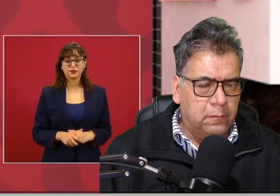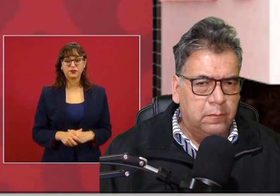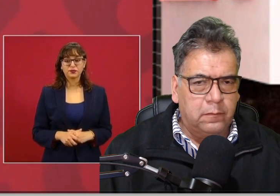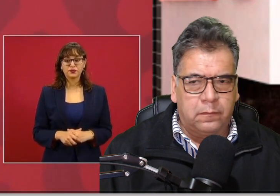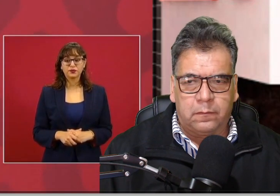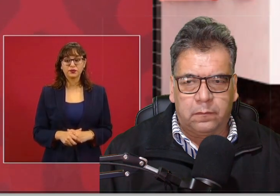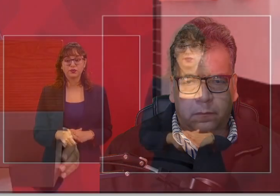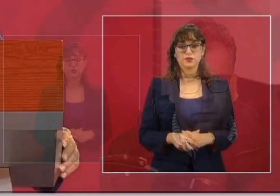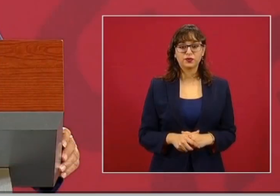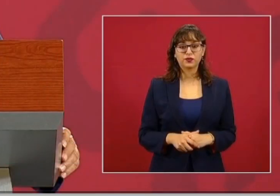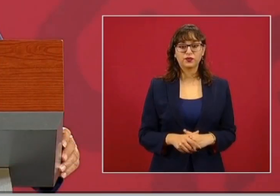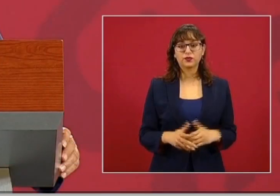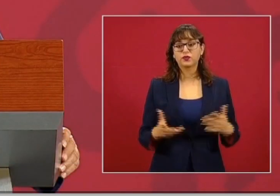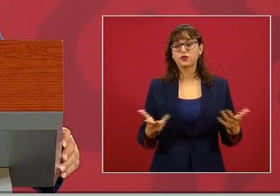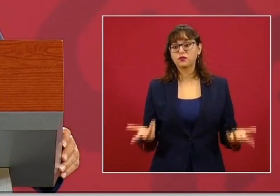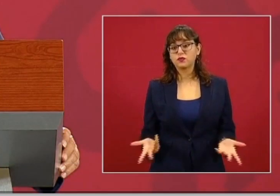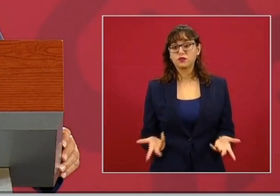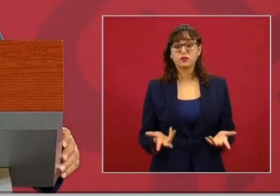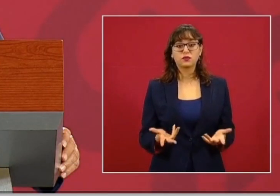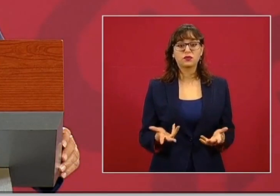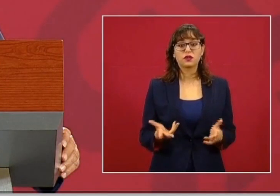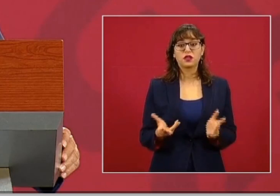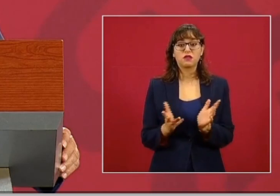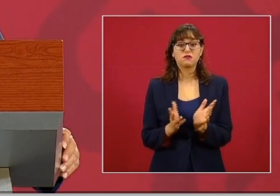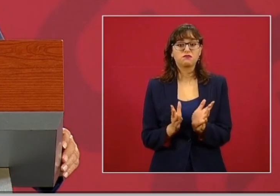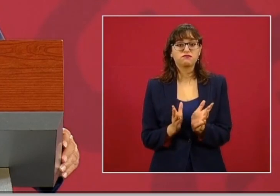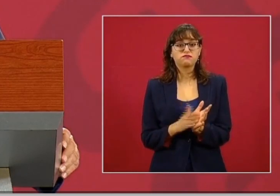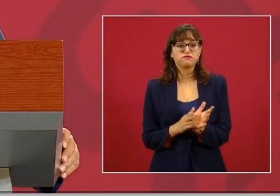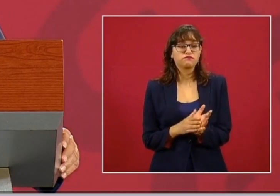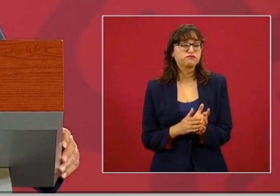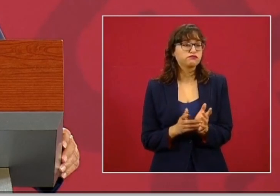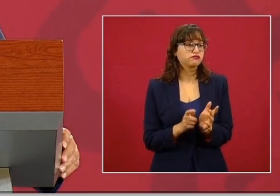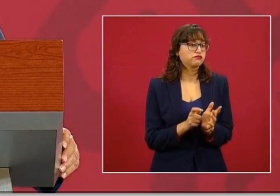historia de esas que